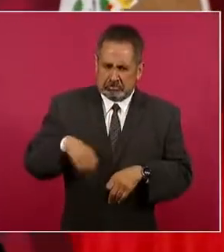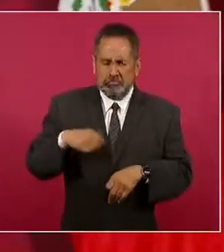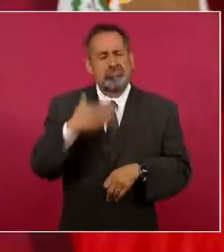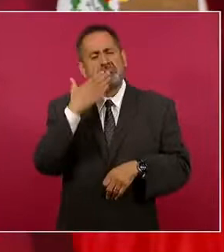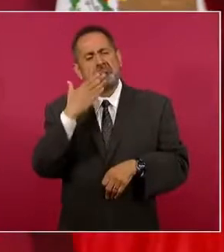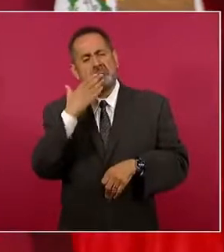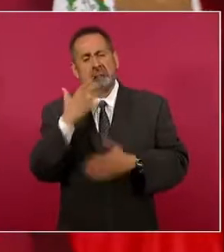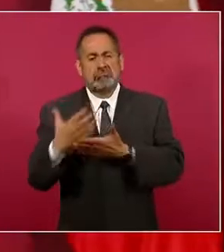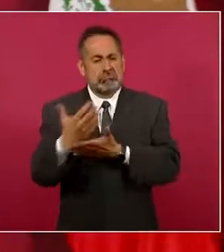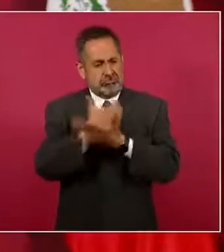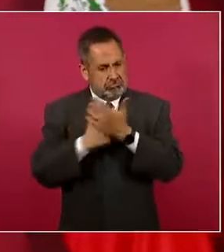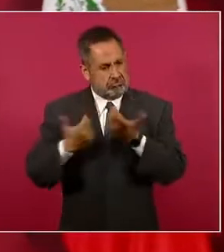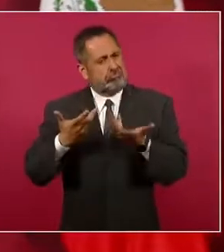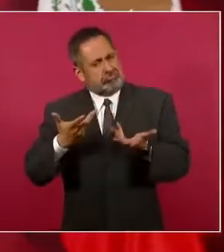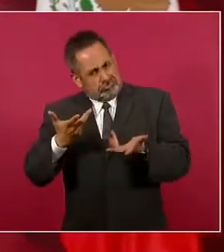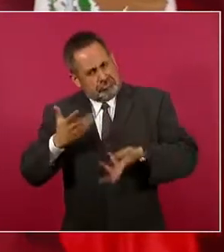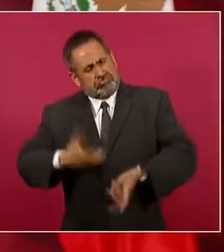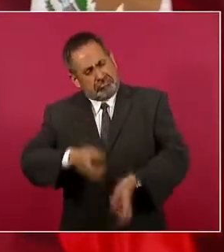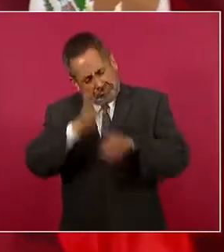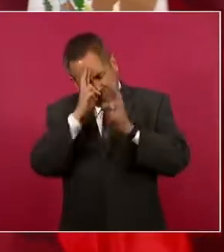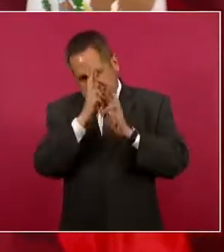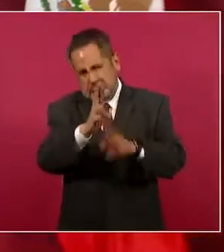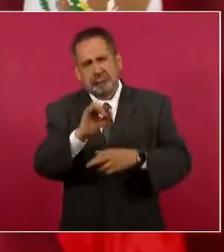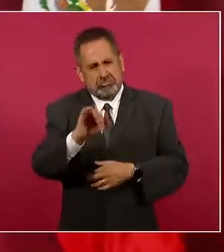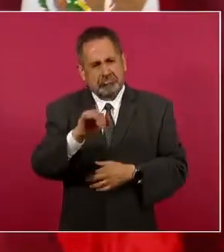logra un patrimonio merece respeto,